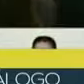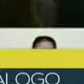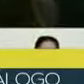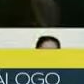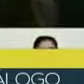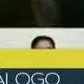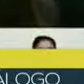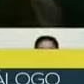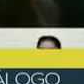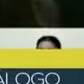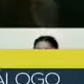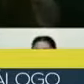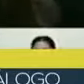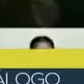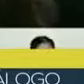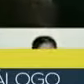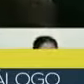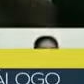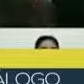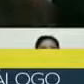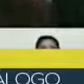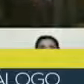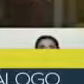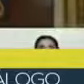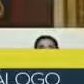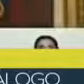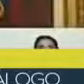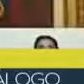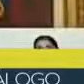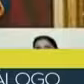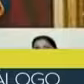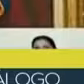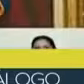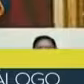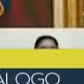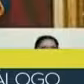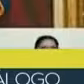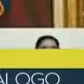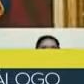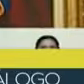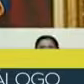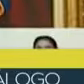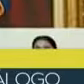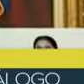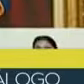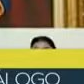cooperación, de respeto, y tenemos todo su respaldo. Gracias a